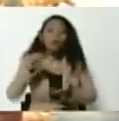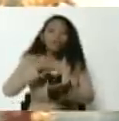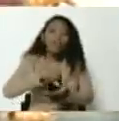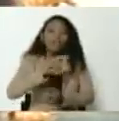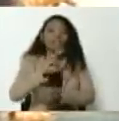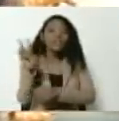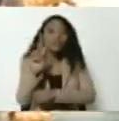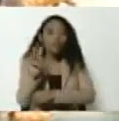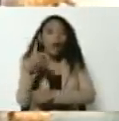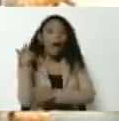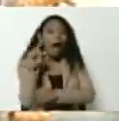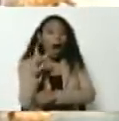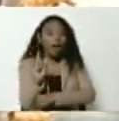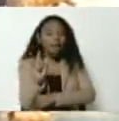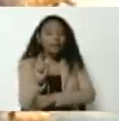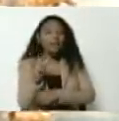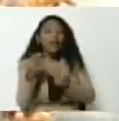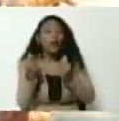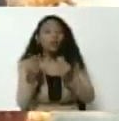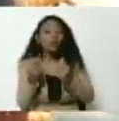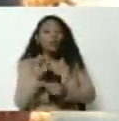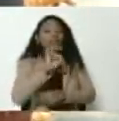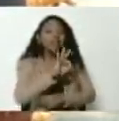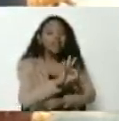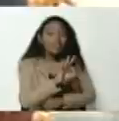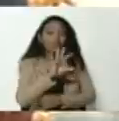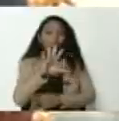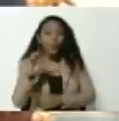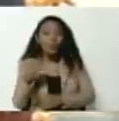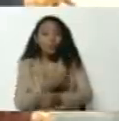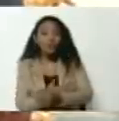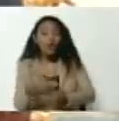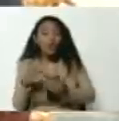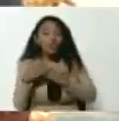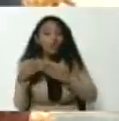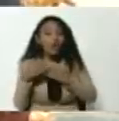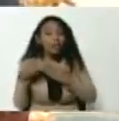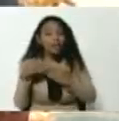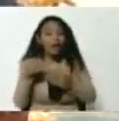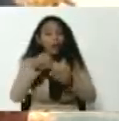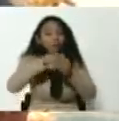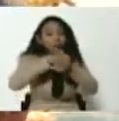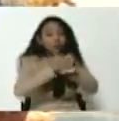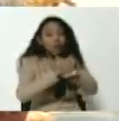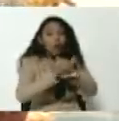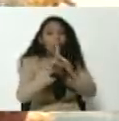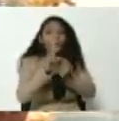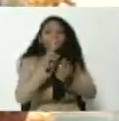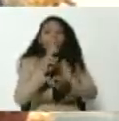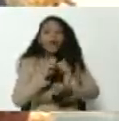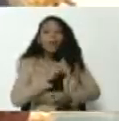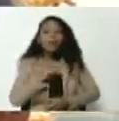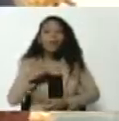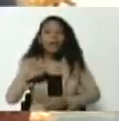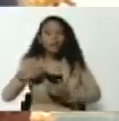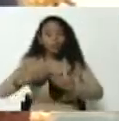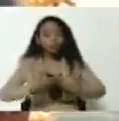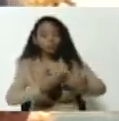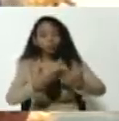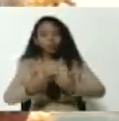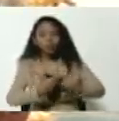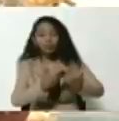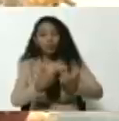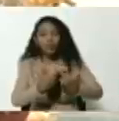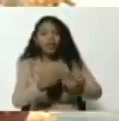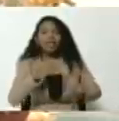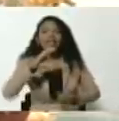tiene recursos por 350 millones de dólares que estaban depositados en un banco privado de los Estados Unidos, en